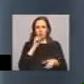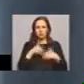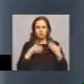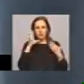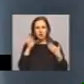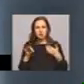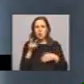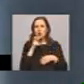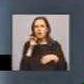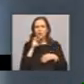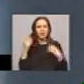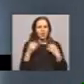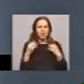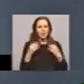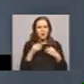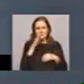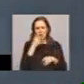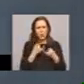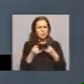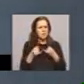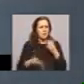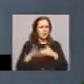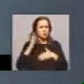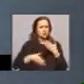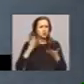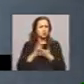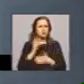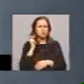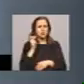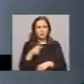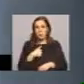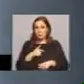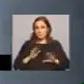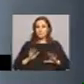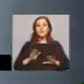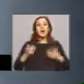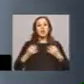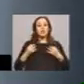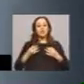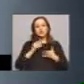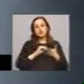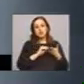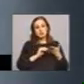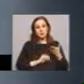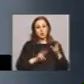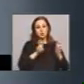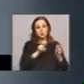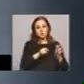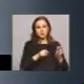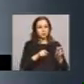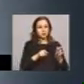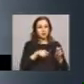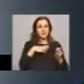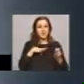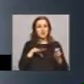una abominación. A mí me parece la cosa más peligrosa que ha sucedido en los últimos años. Además, escribí artículos, me resistí a escribir artículos sobre el tema porque